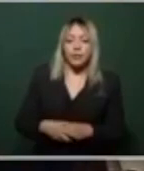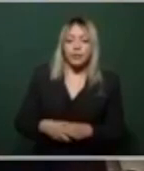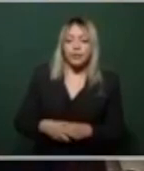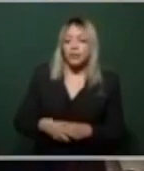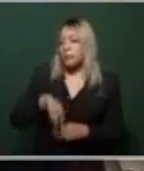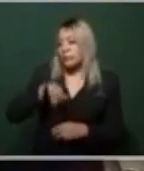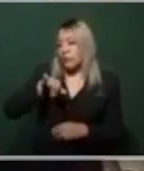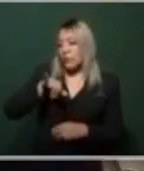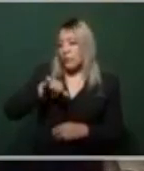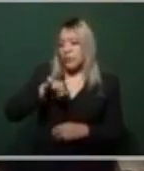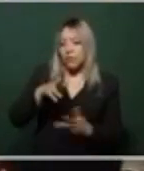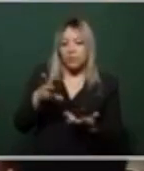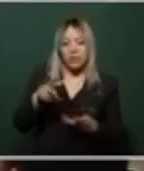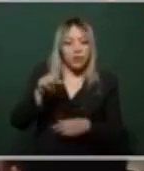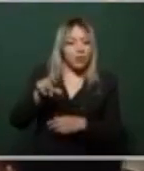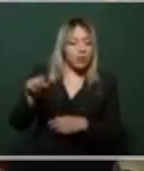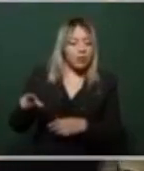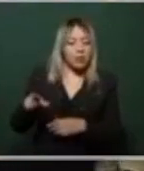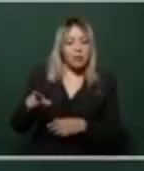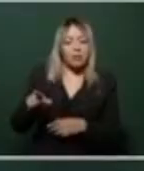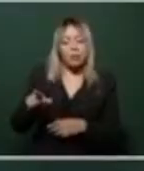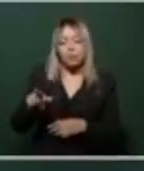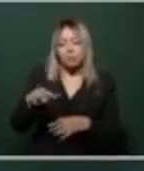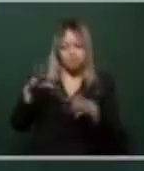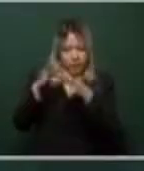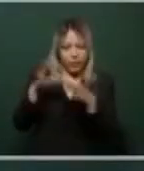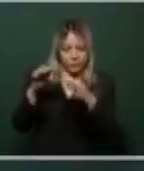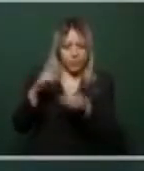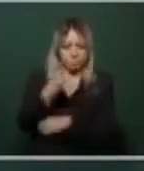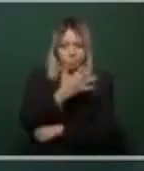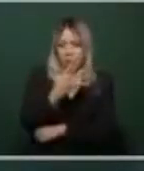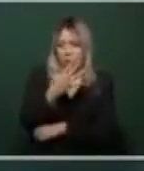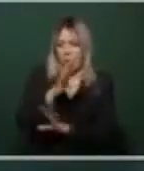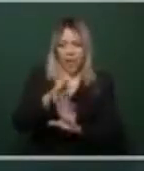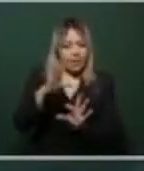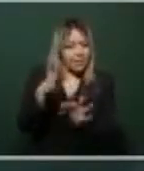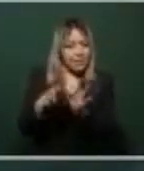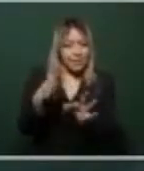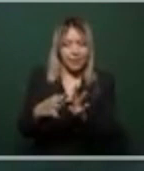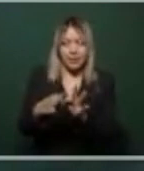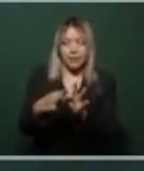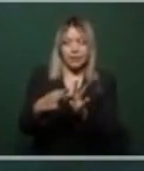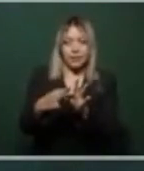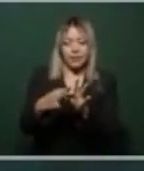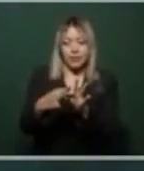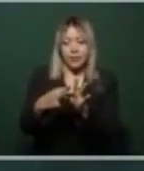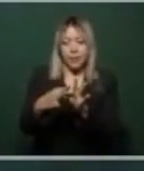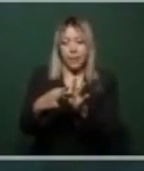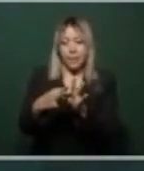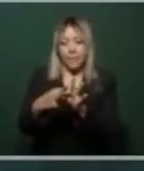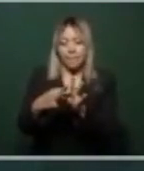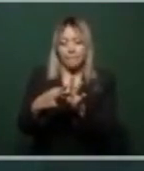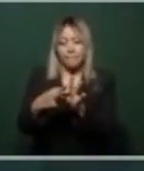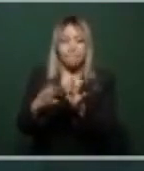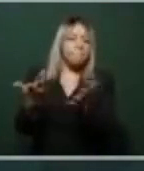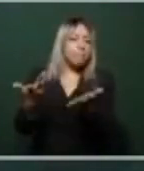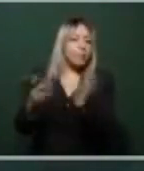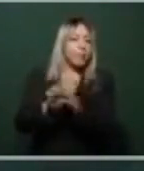Sí, es que estamos hablando de 50, ¿sí?, que ya están. Sí, por